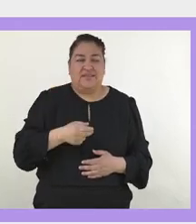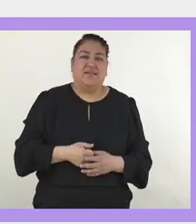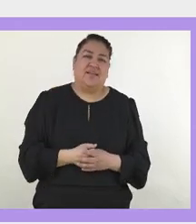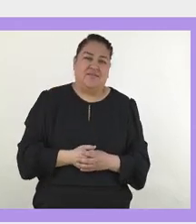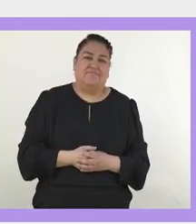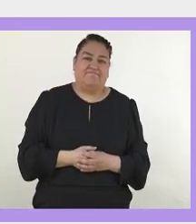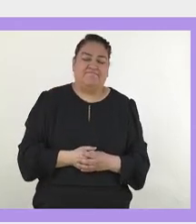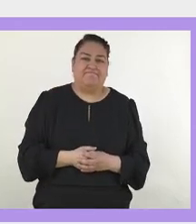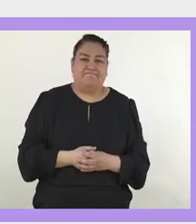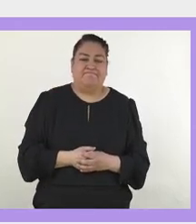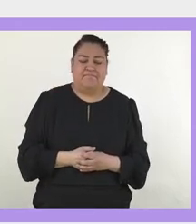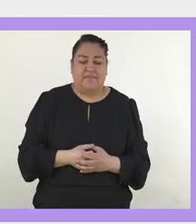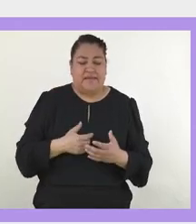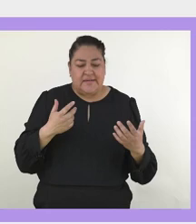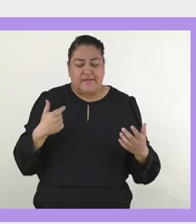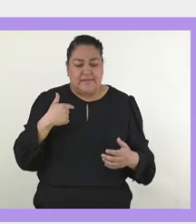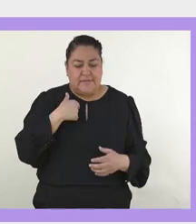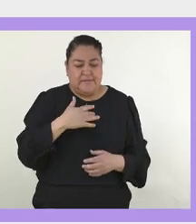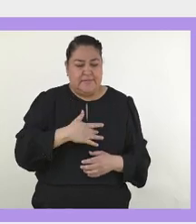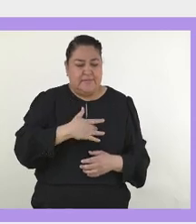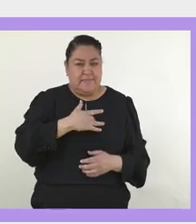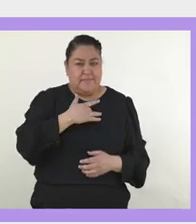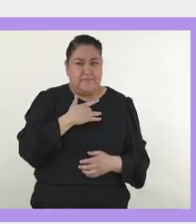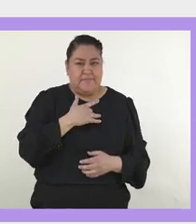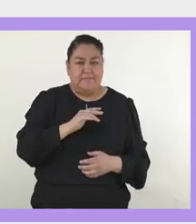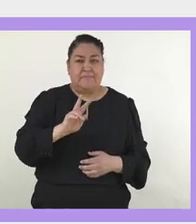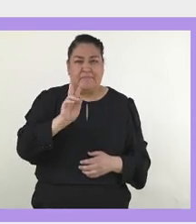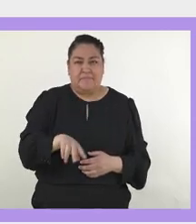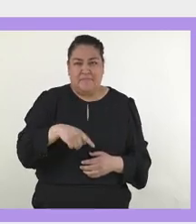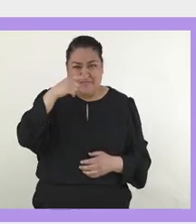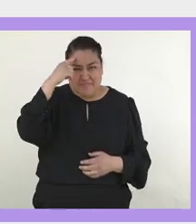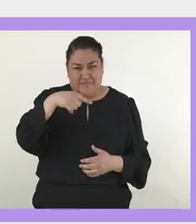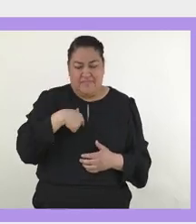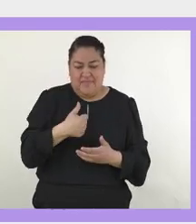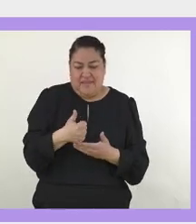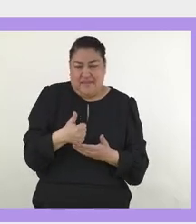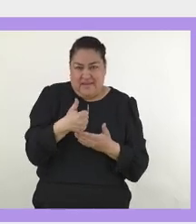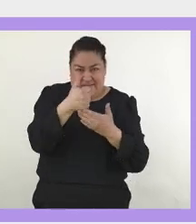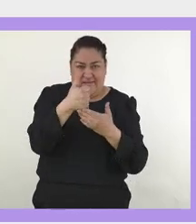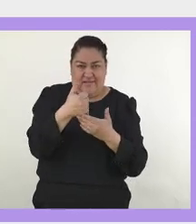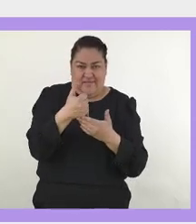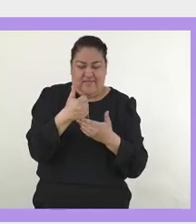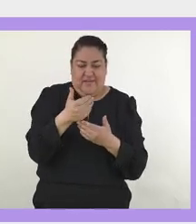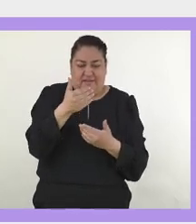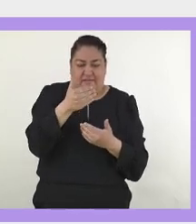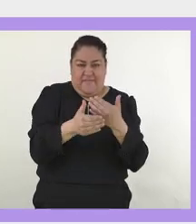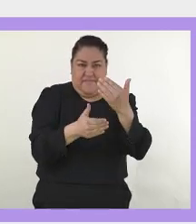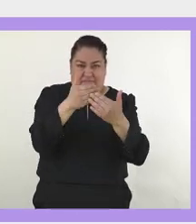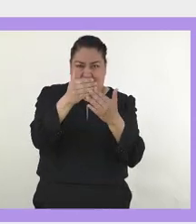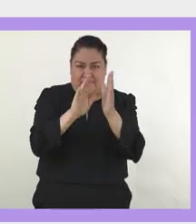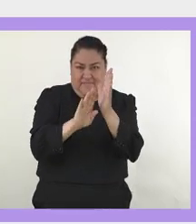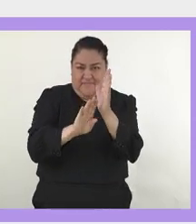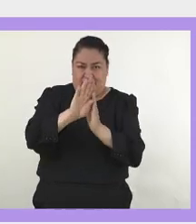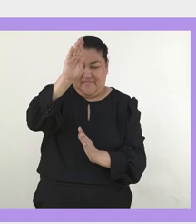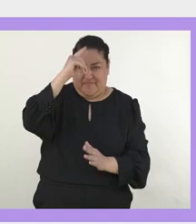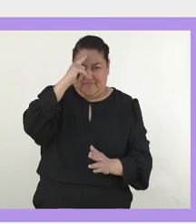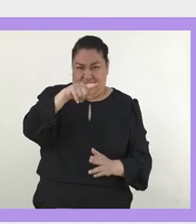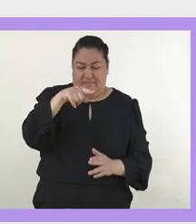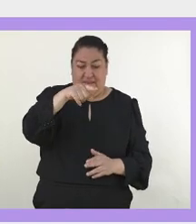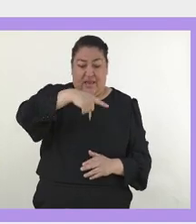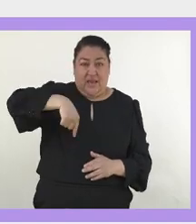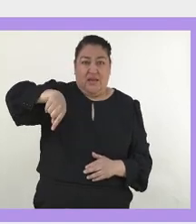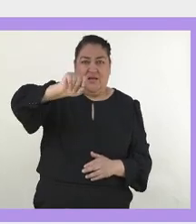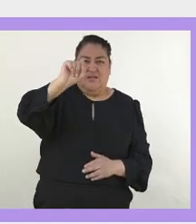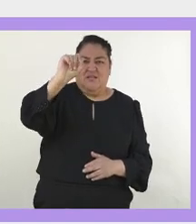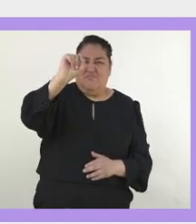Es realmente para dar ese salto para llegar a esa élite